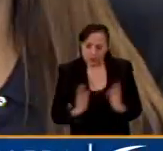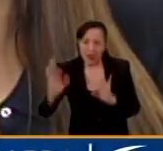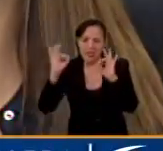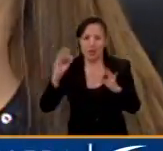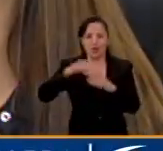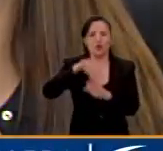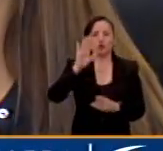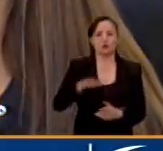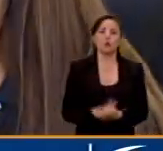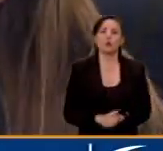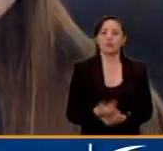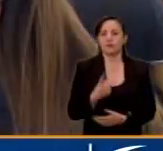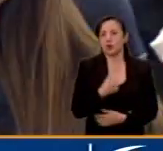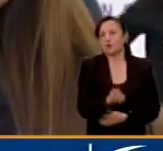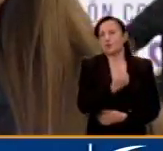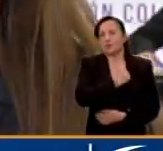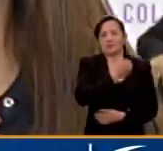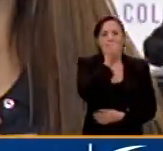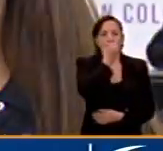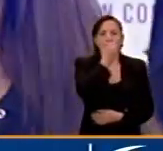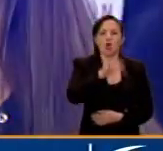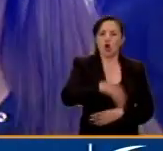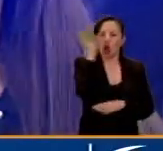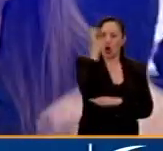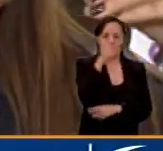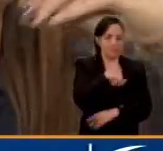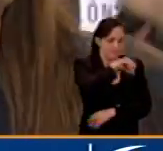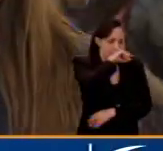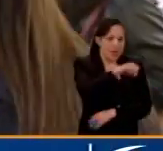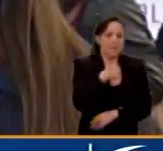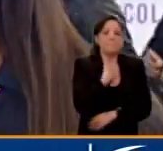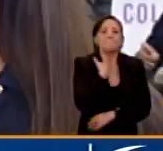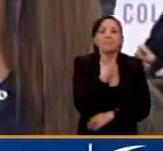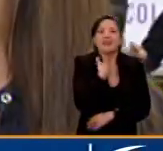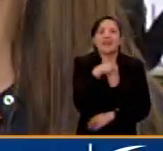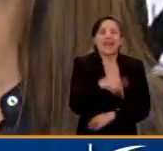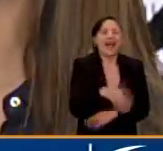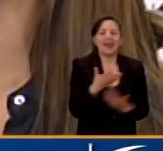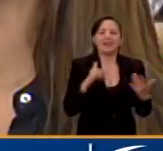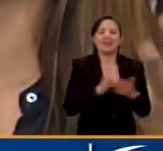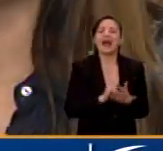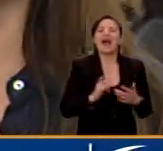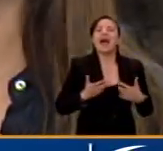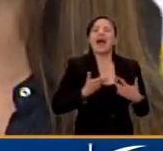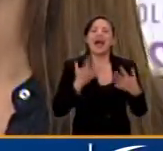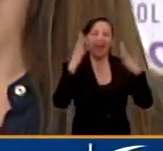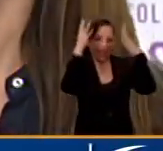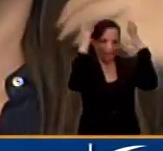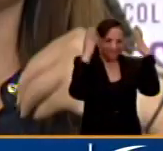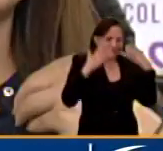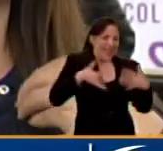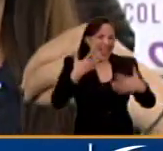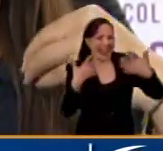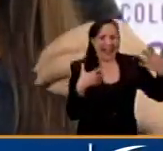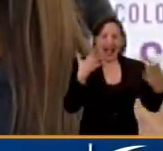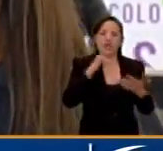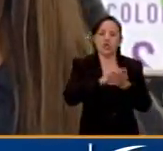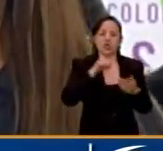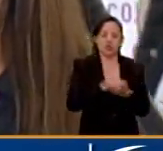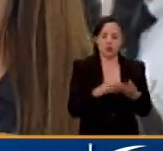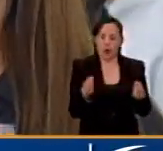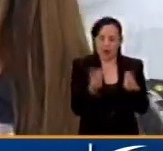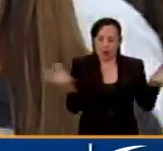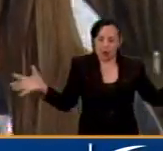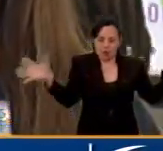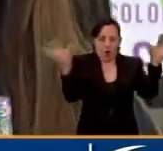Amo la comida colombiana y amo a Colombia, me fascina Encanto, entonces es como que se combinaron todas las bellezas del mundo y llegaron a mí apuntadas